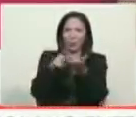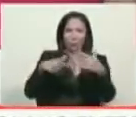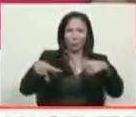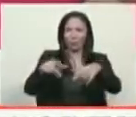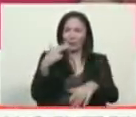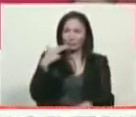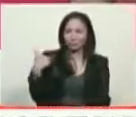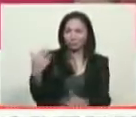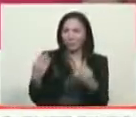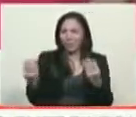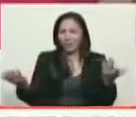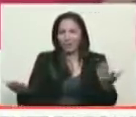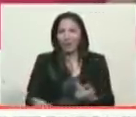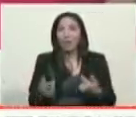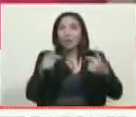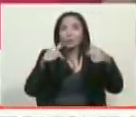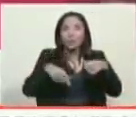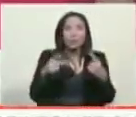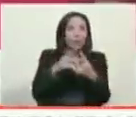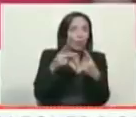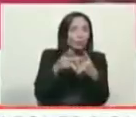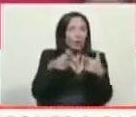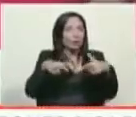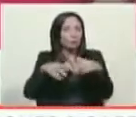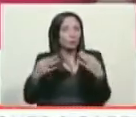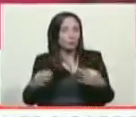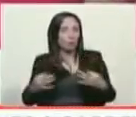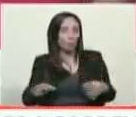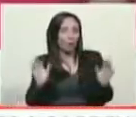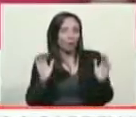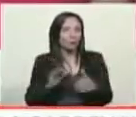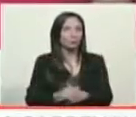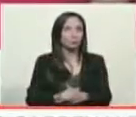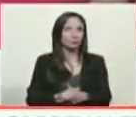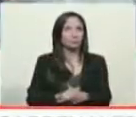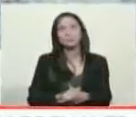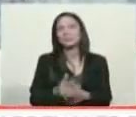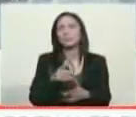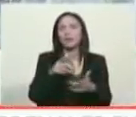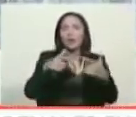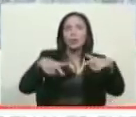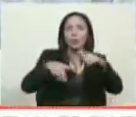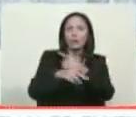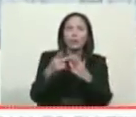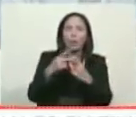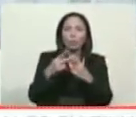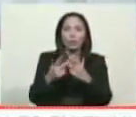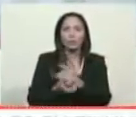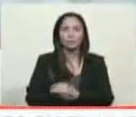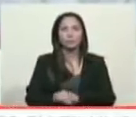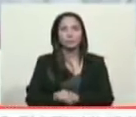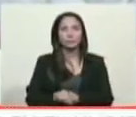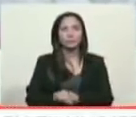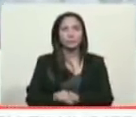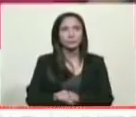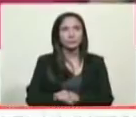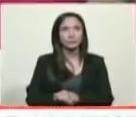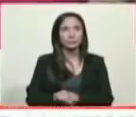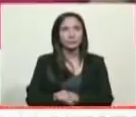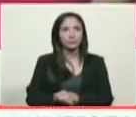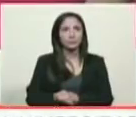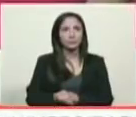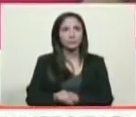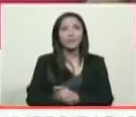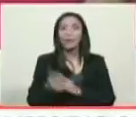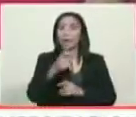Nada. Entonces buscamos un lugar neutral, uno de estos conocidos hoteles de la ciudad de Caracas, se cuadró la reunión. Y